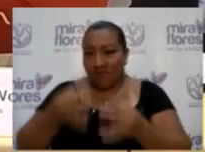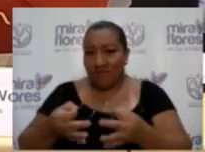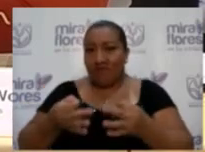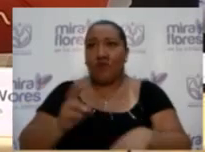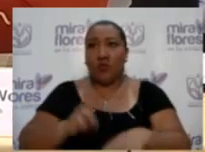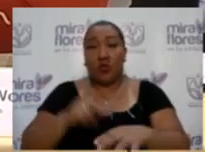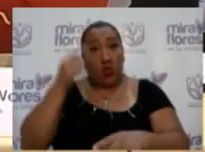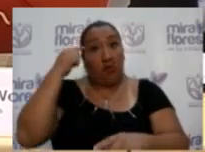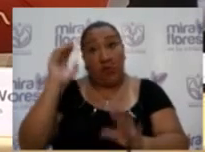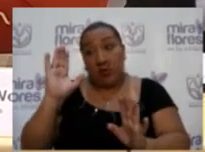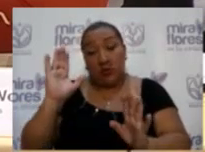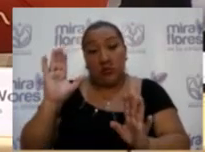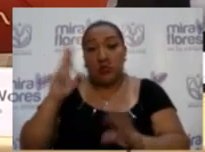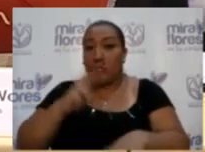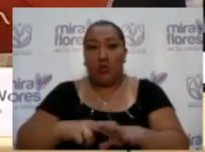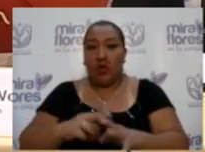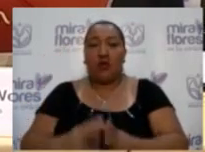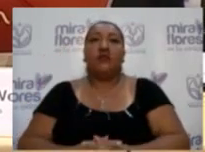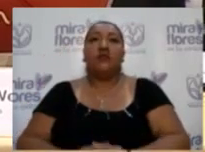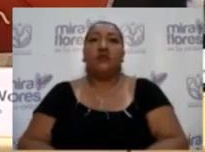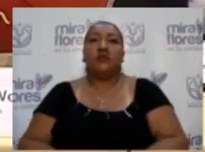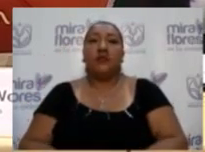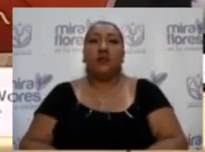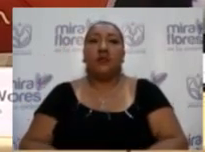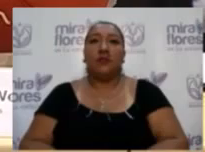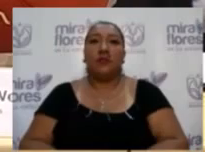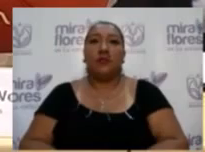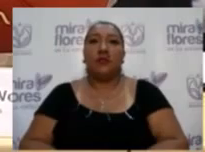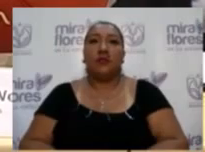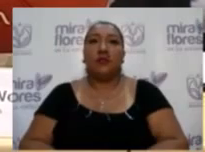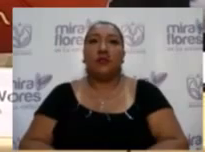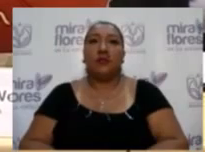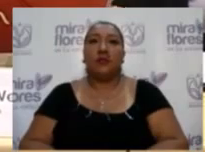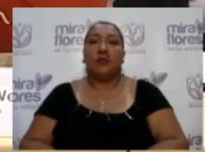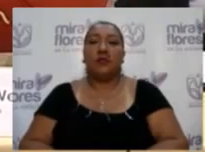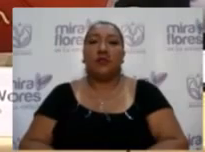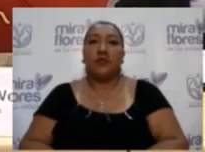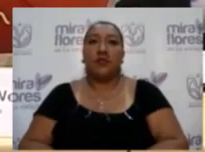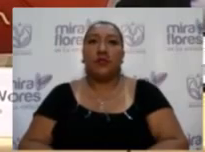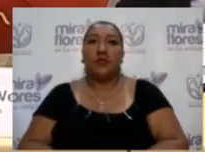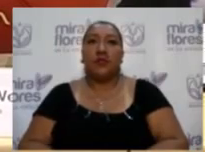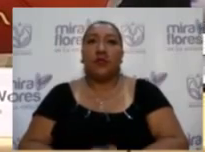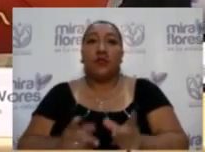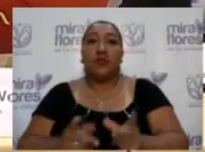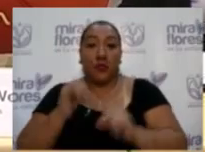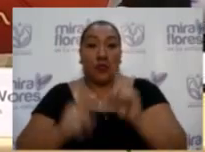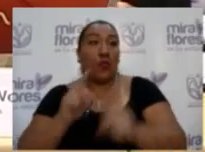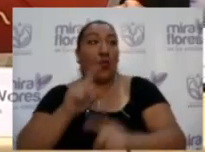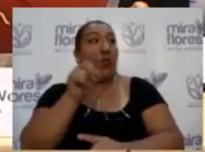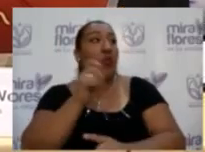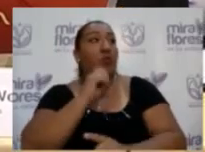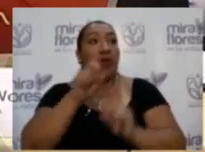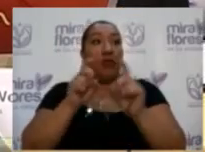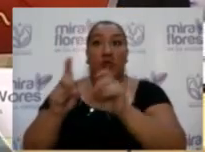consideran pertinente. Es un tema de forma, en absoluto nada de fondo, ¿no? Bien, no sé si hay alguna otra